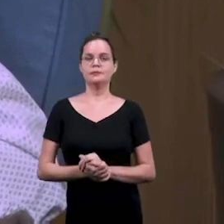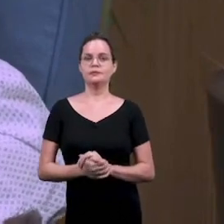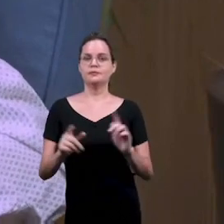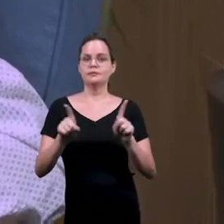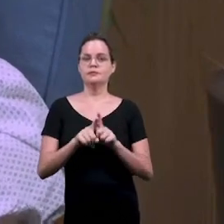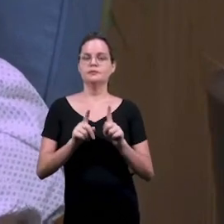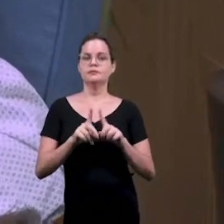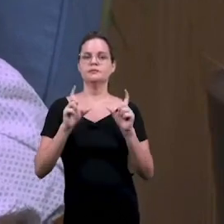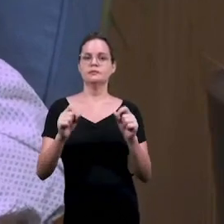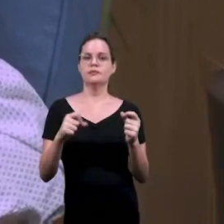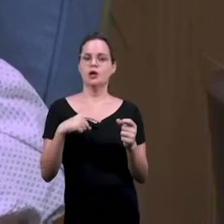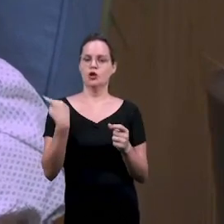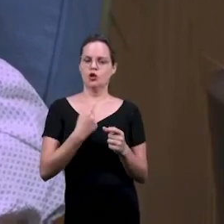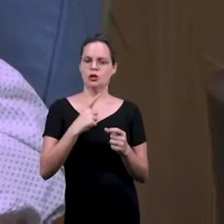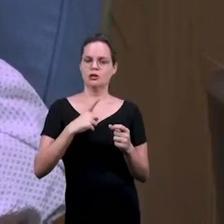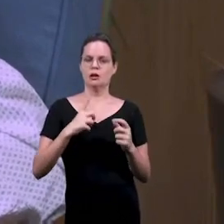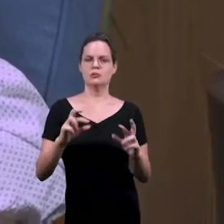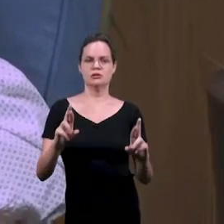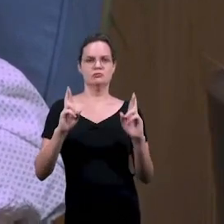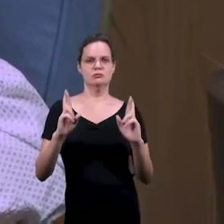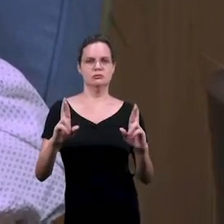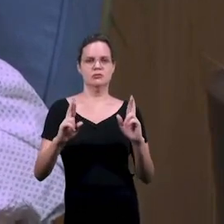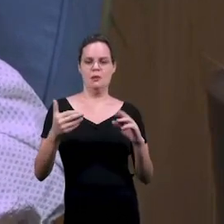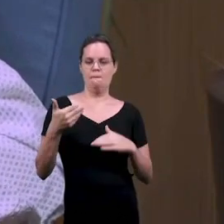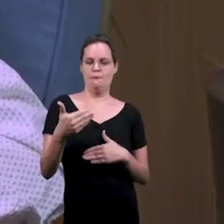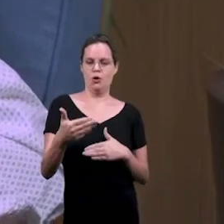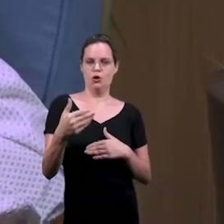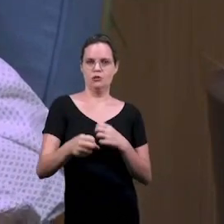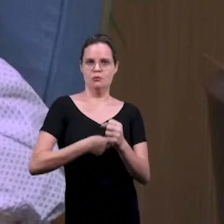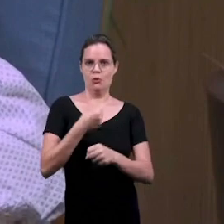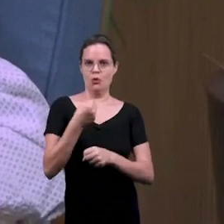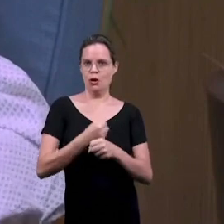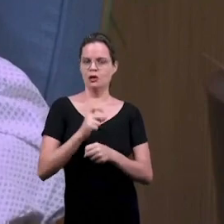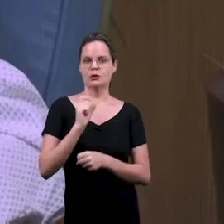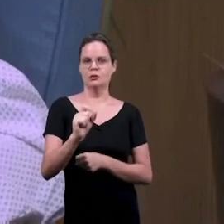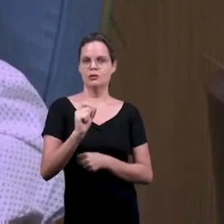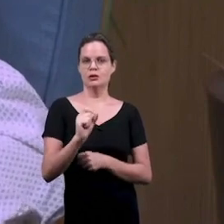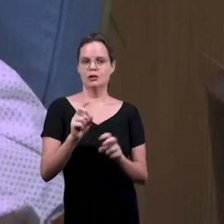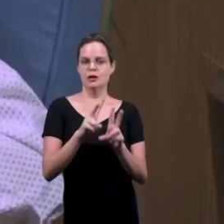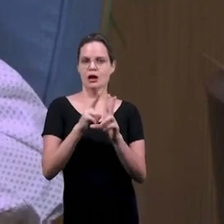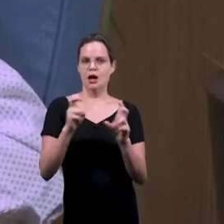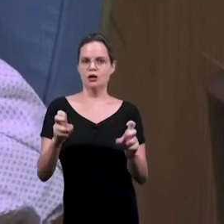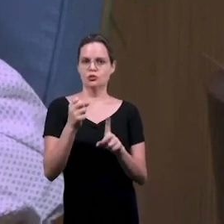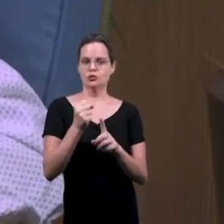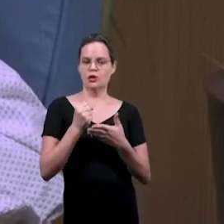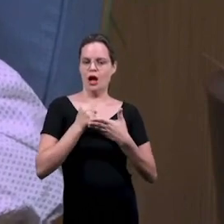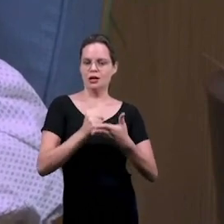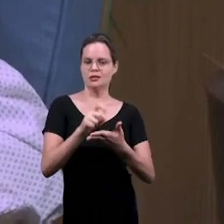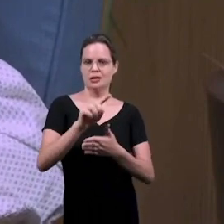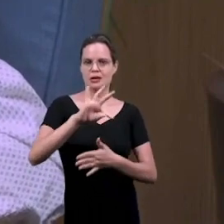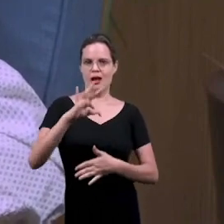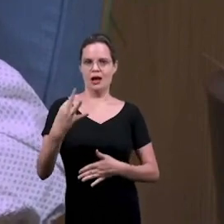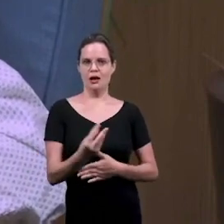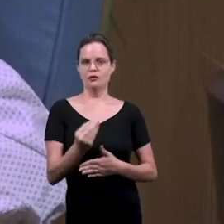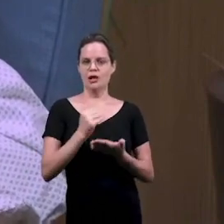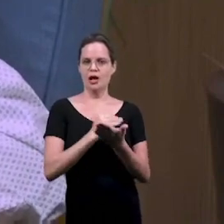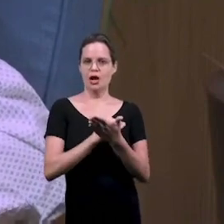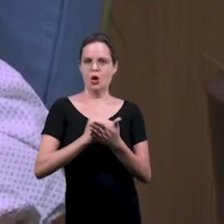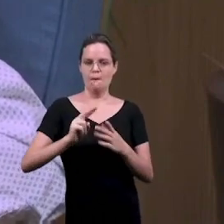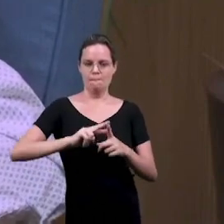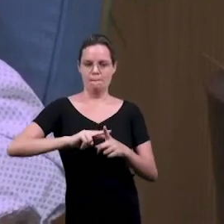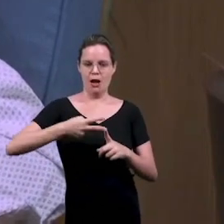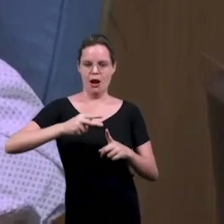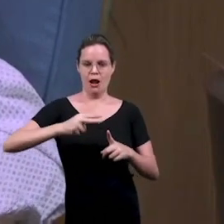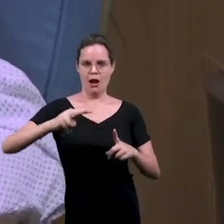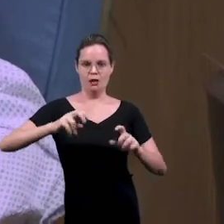lo espiritual. De forma que la expectativa que nosotros tenemos para el próximo año con relación a la asistencia en